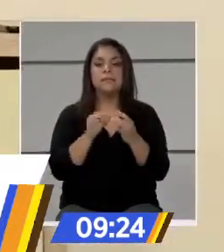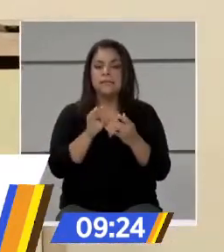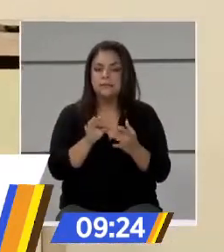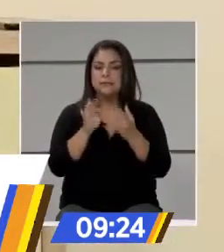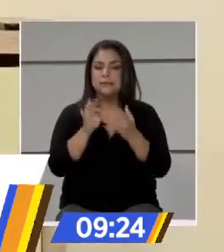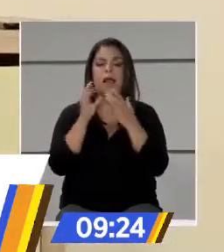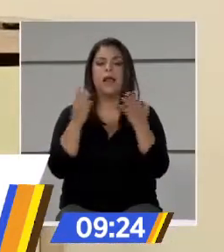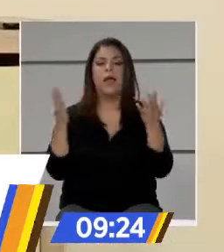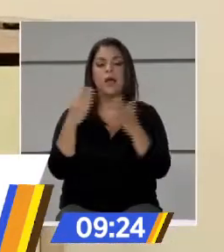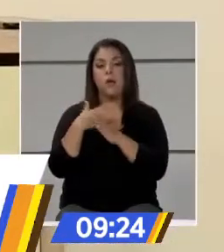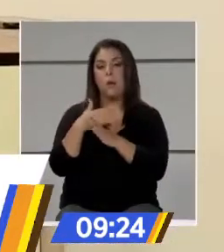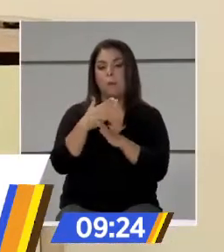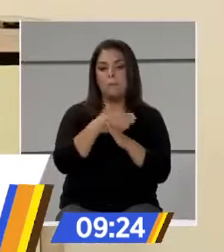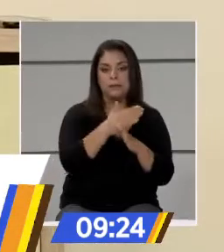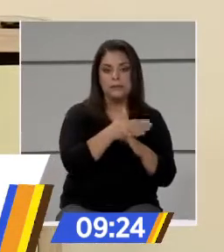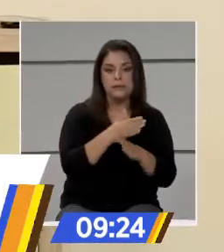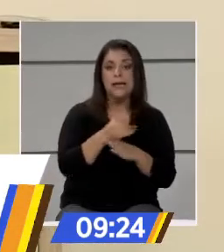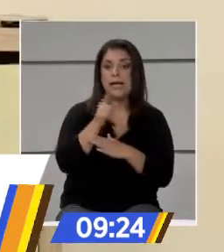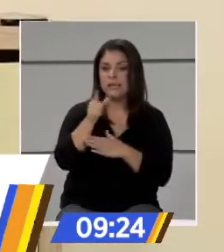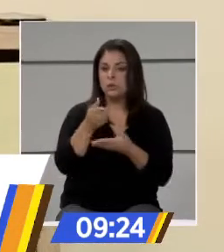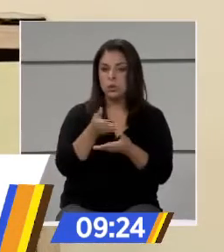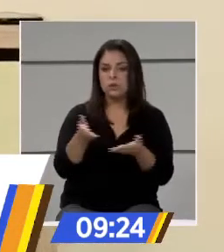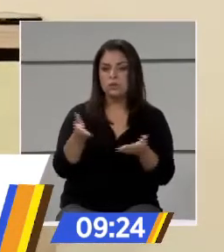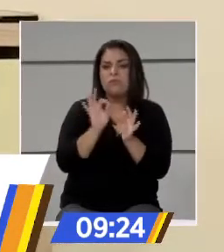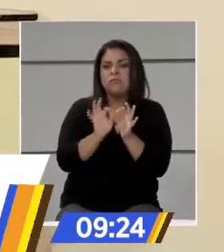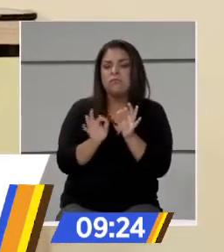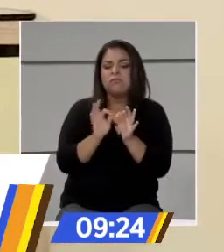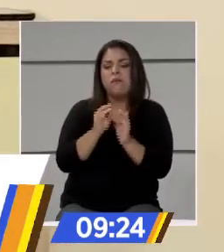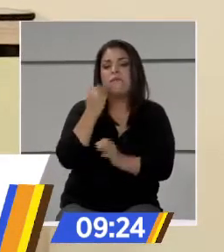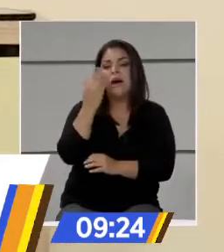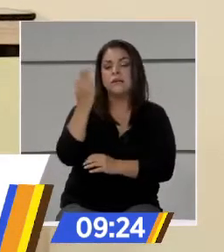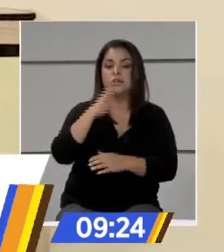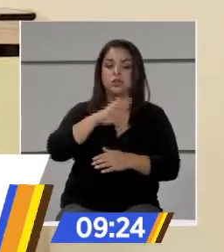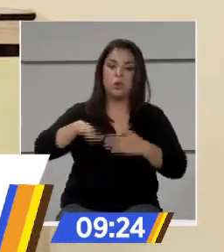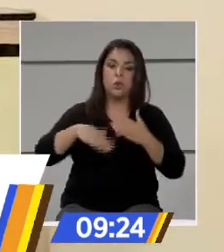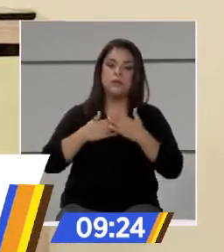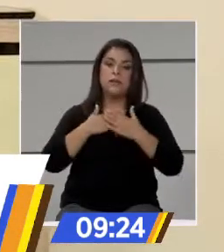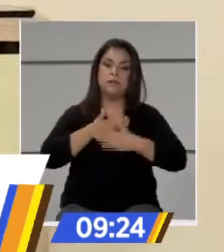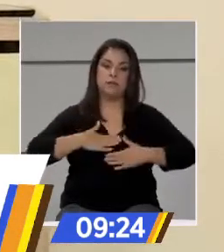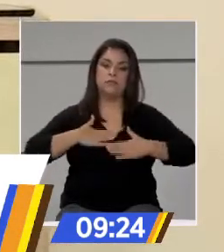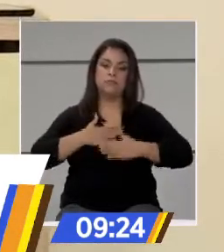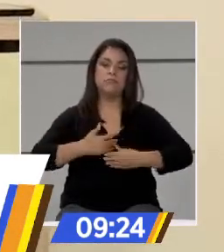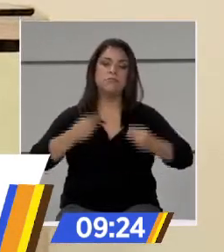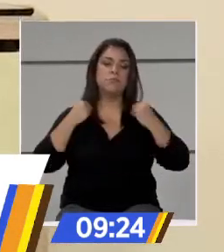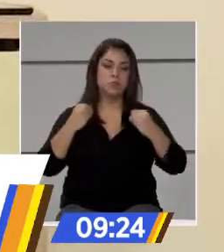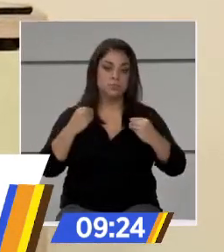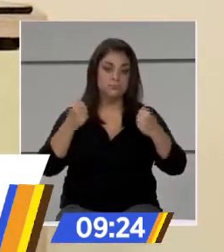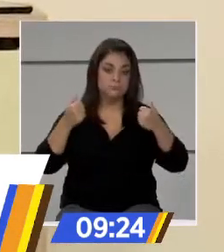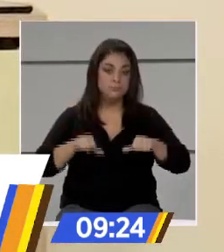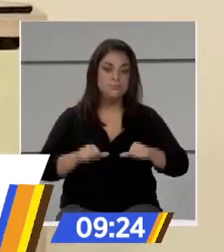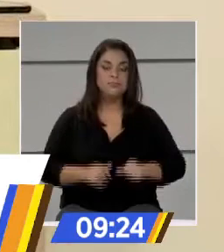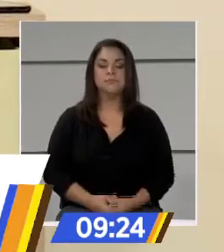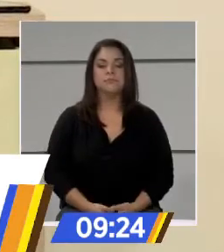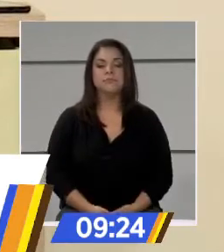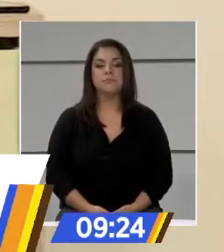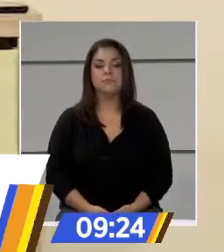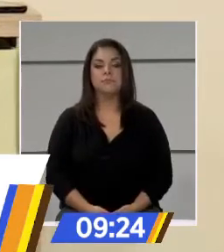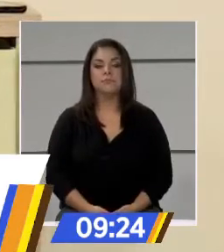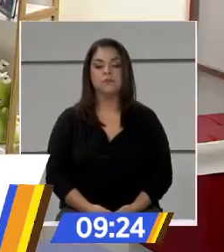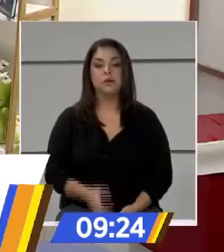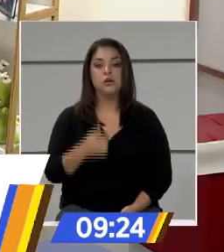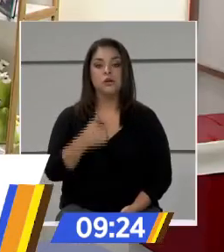compartir. Son cosas sencillas y que todos nos vamos a, todos vamos a disfrutar un montón, ¿de acuerdo? Sin quererlo, creo